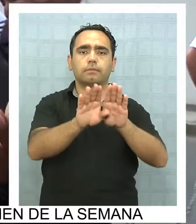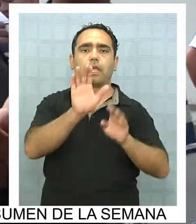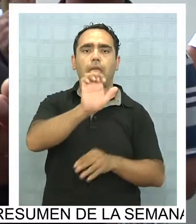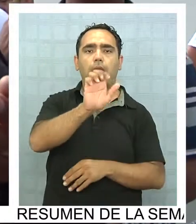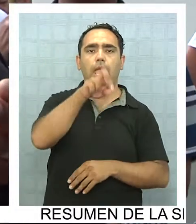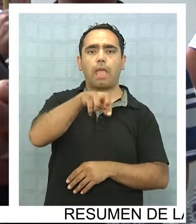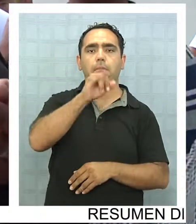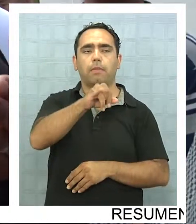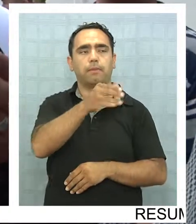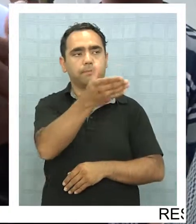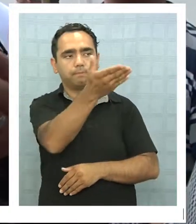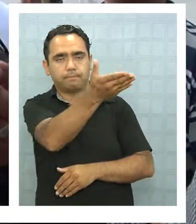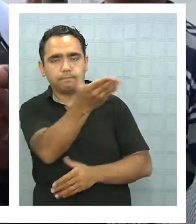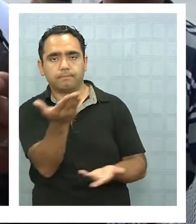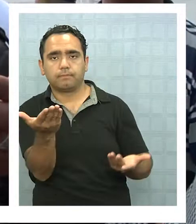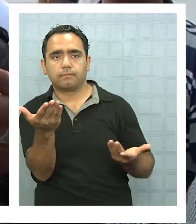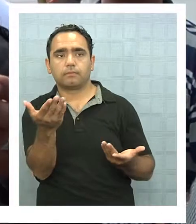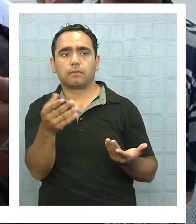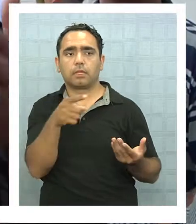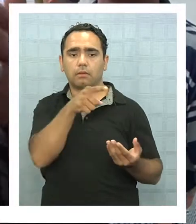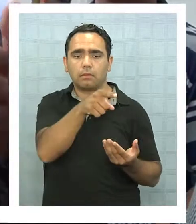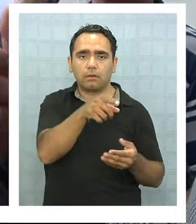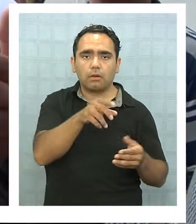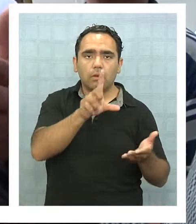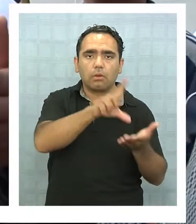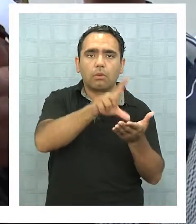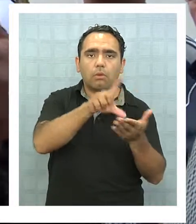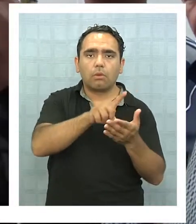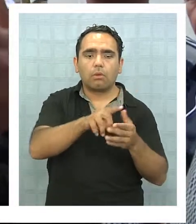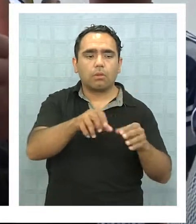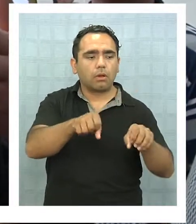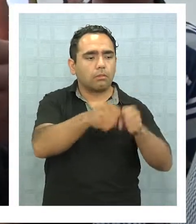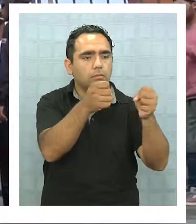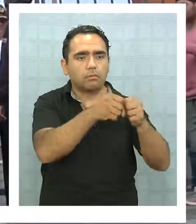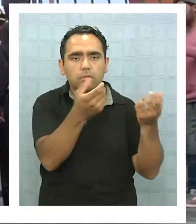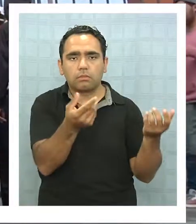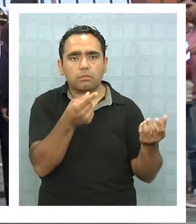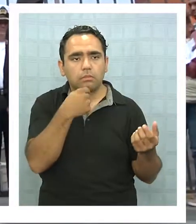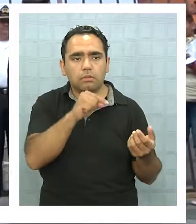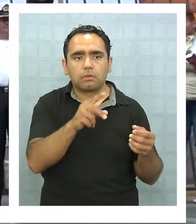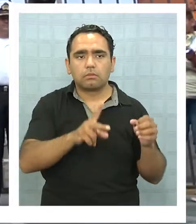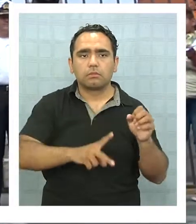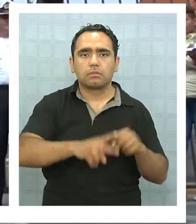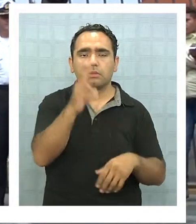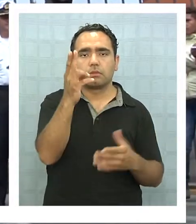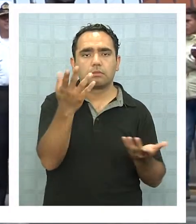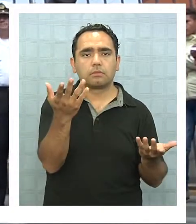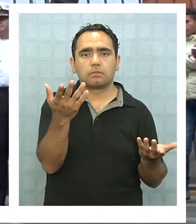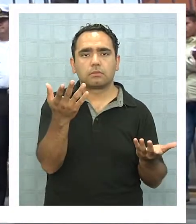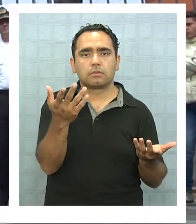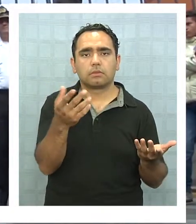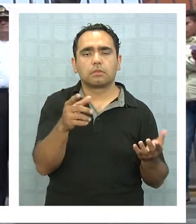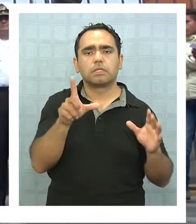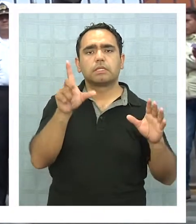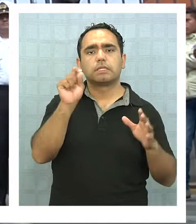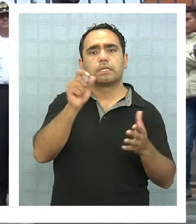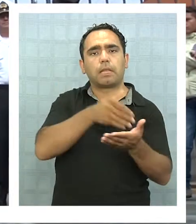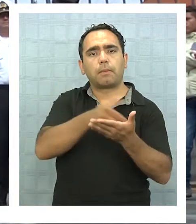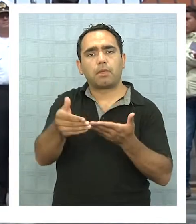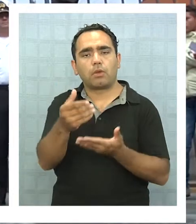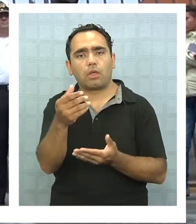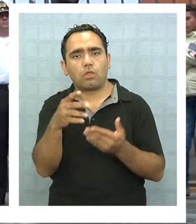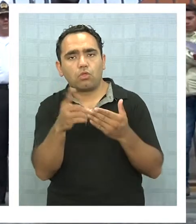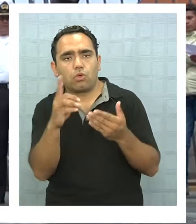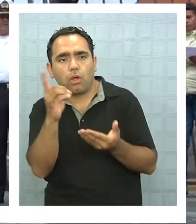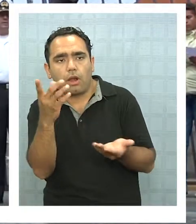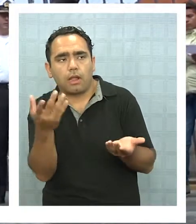y para inaugurar una loza que es provisoria, una loza que se va a destruir, una loza que ocupó 70 millones de dólares, que es el seguro de